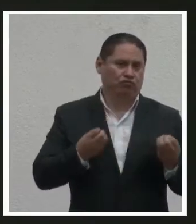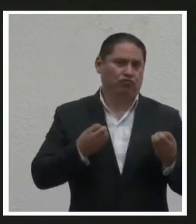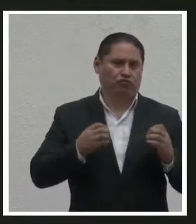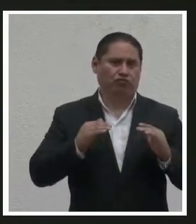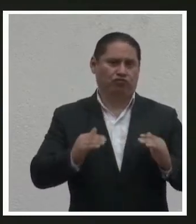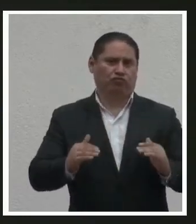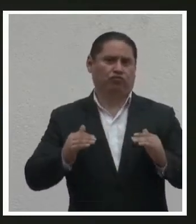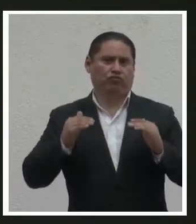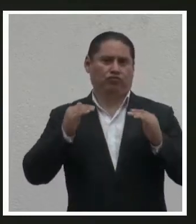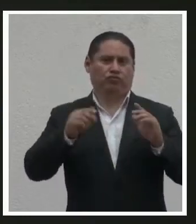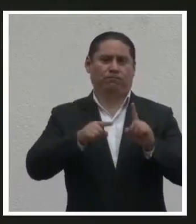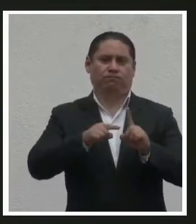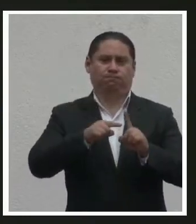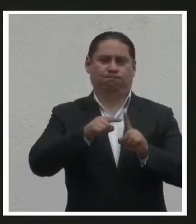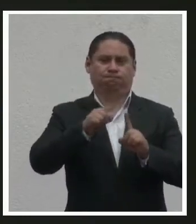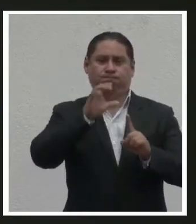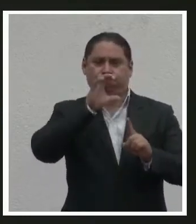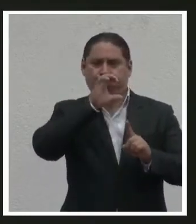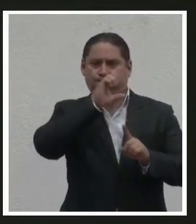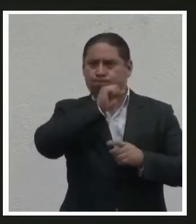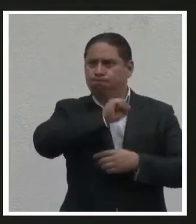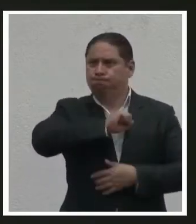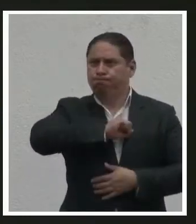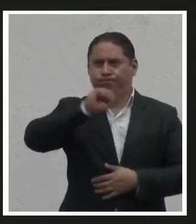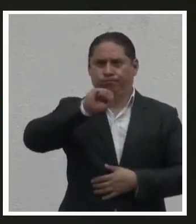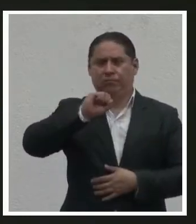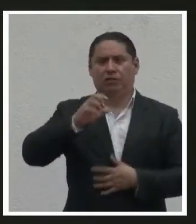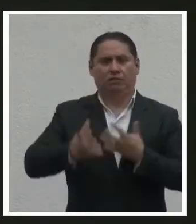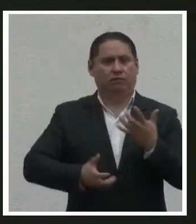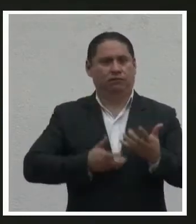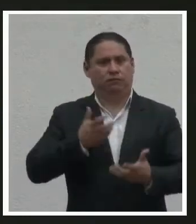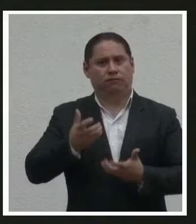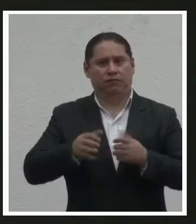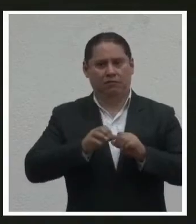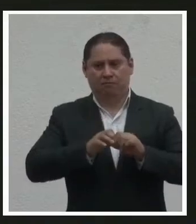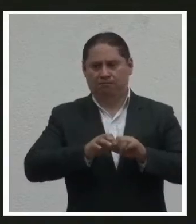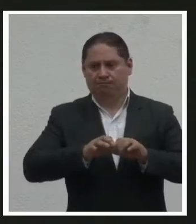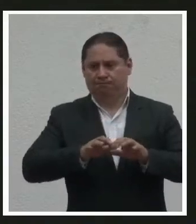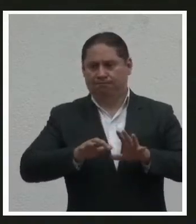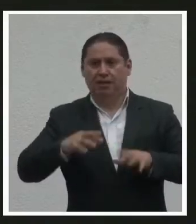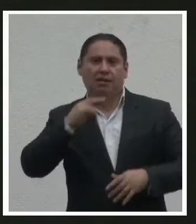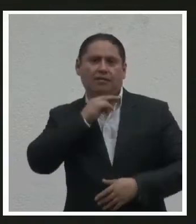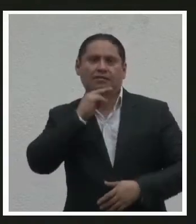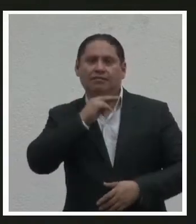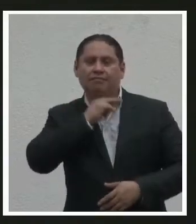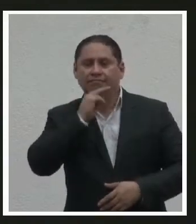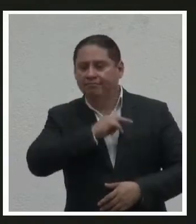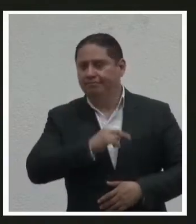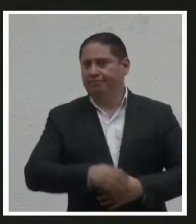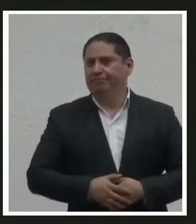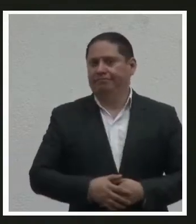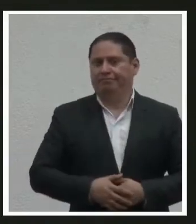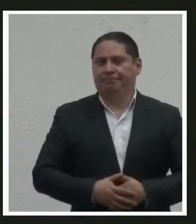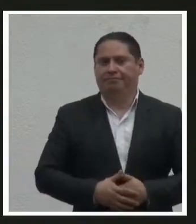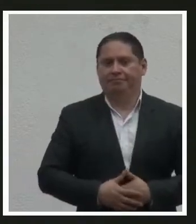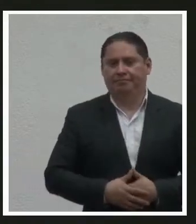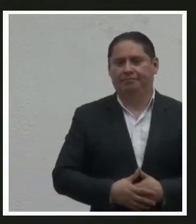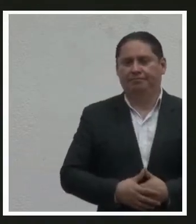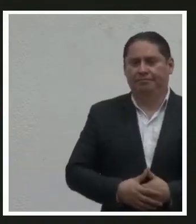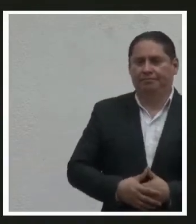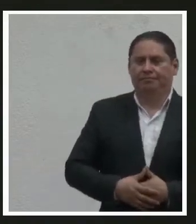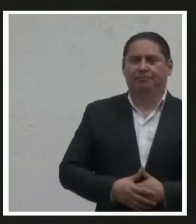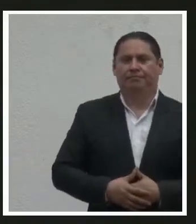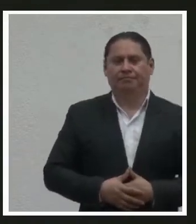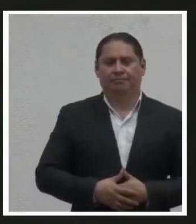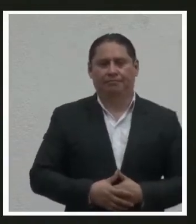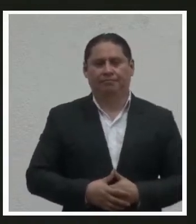las altas temperaturas ha contribuido a que el fuego se esparza de manera más rápida y con mayor consistencia, poniendo